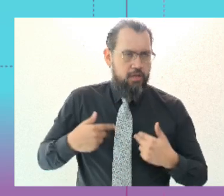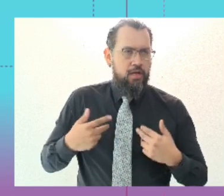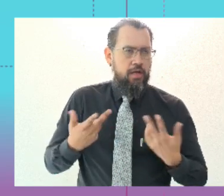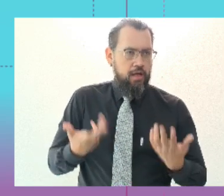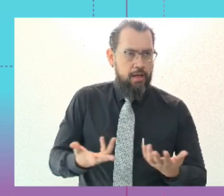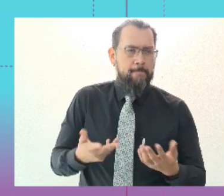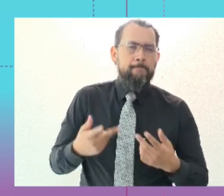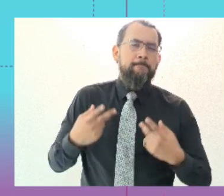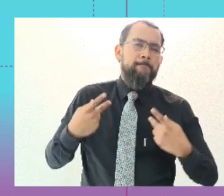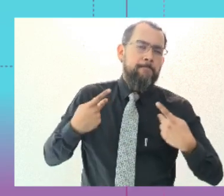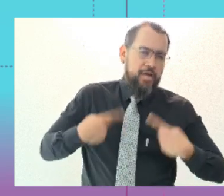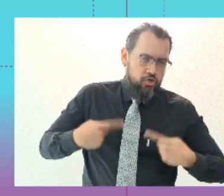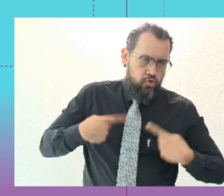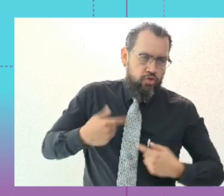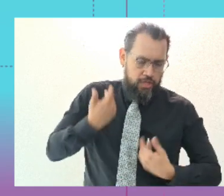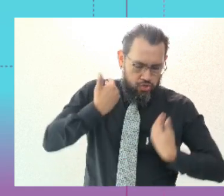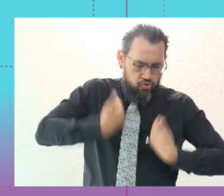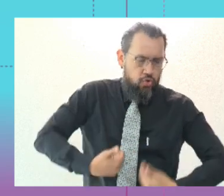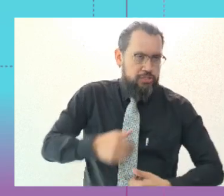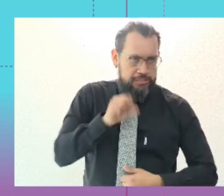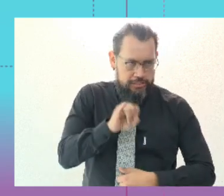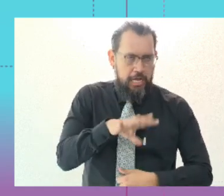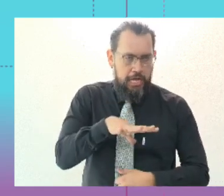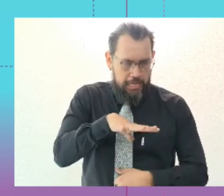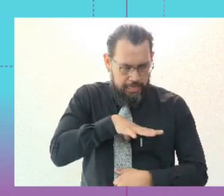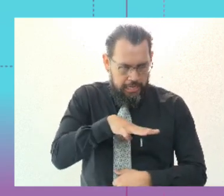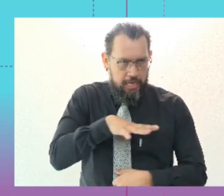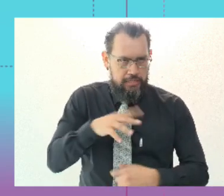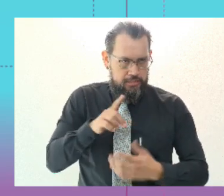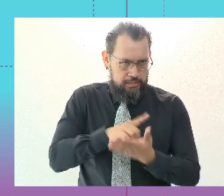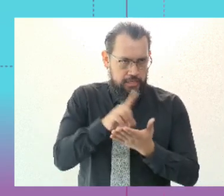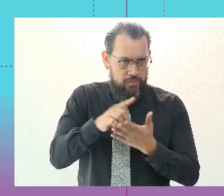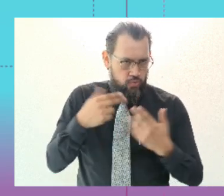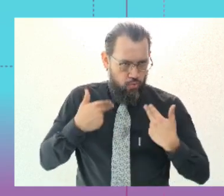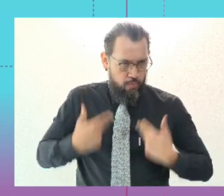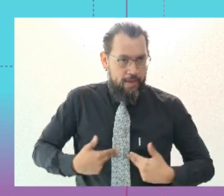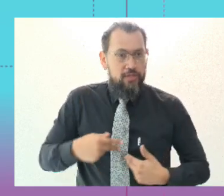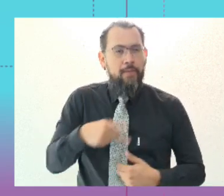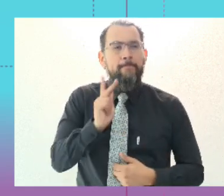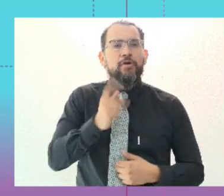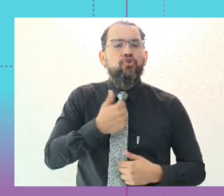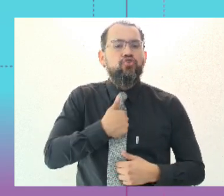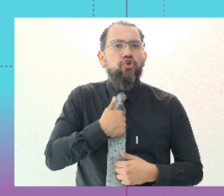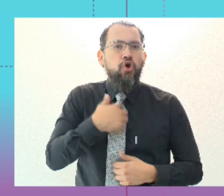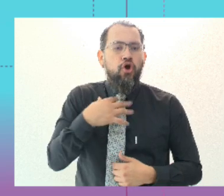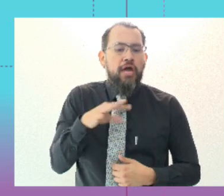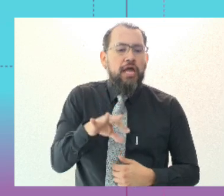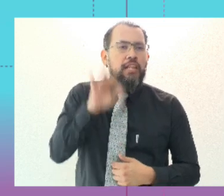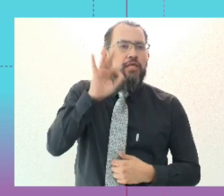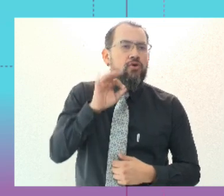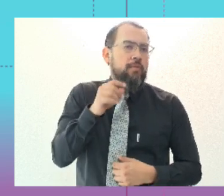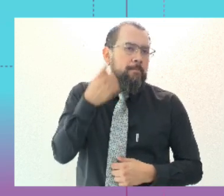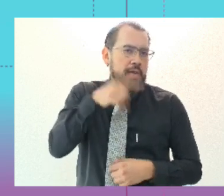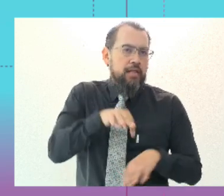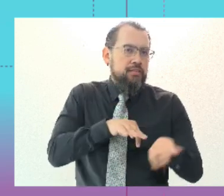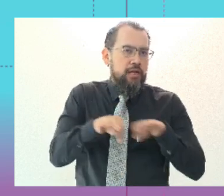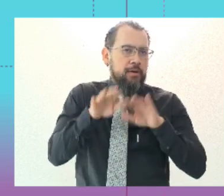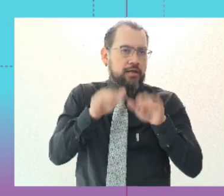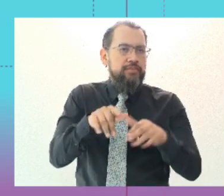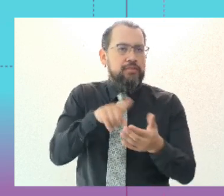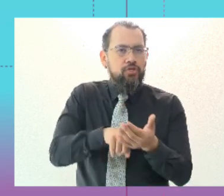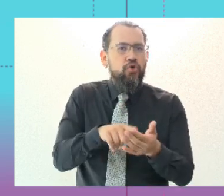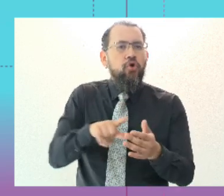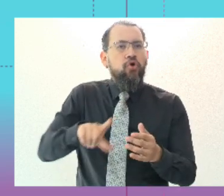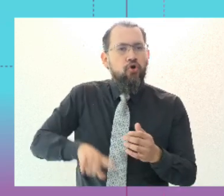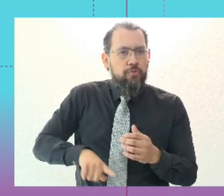Javier, por supuesto que tengo derechos humanos, pero al yo decidir ser servidor público, estoy entregando una